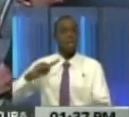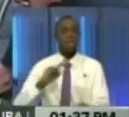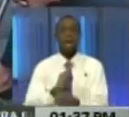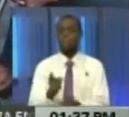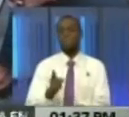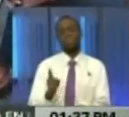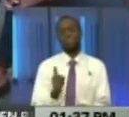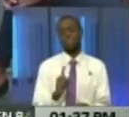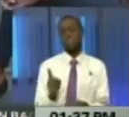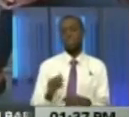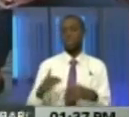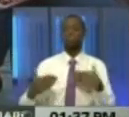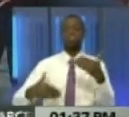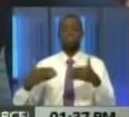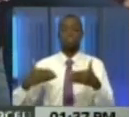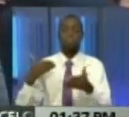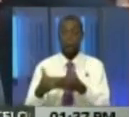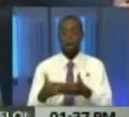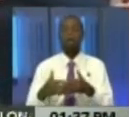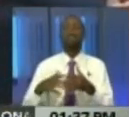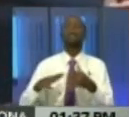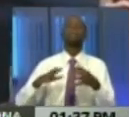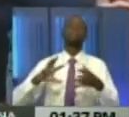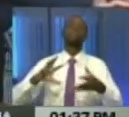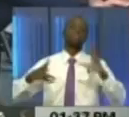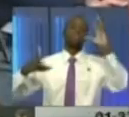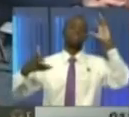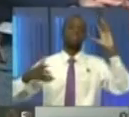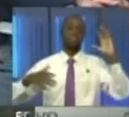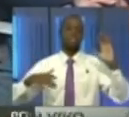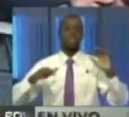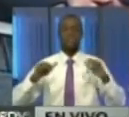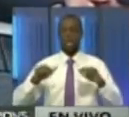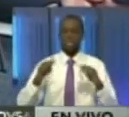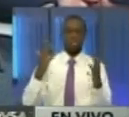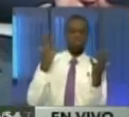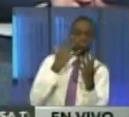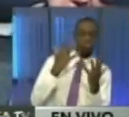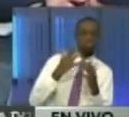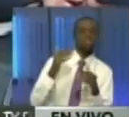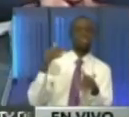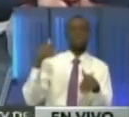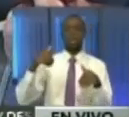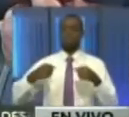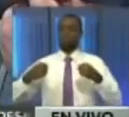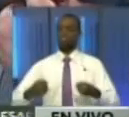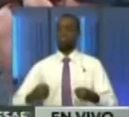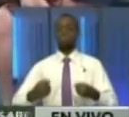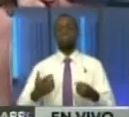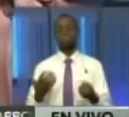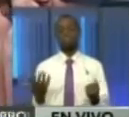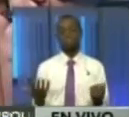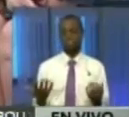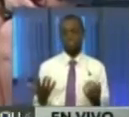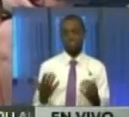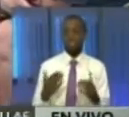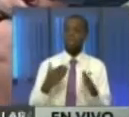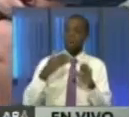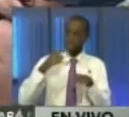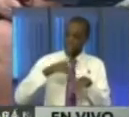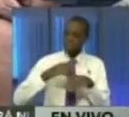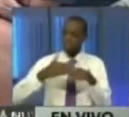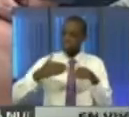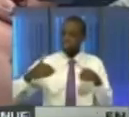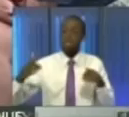las garantías de las actividades electorales y de referendos que lleva a cabo este Consejo Nacional Electoral. Bueno,